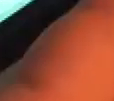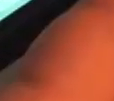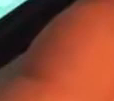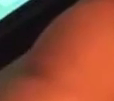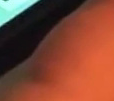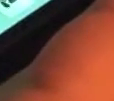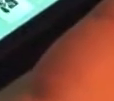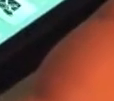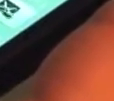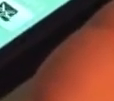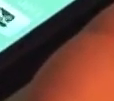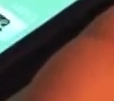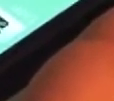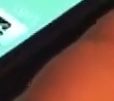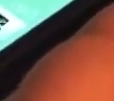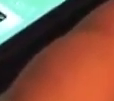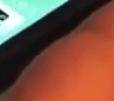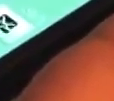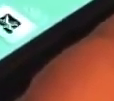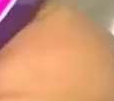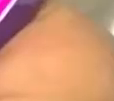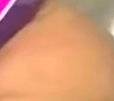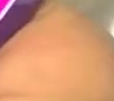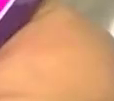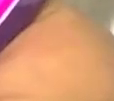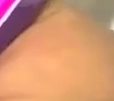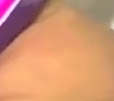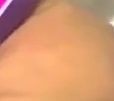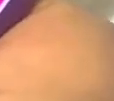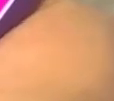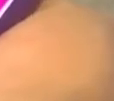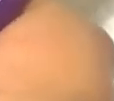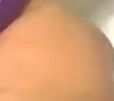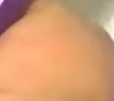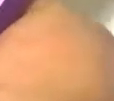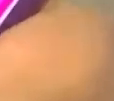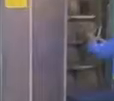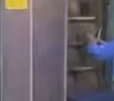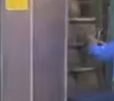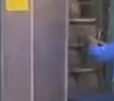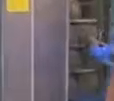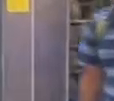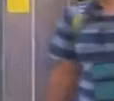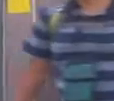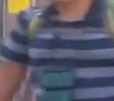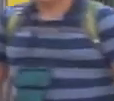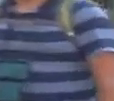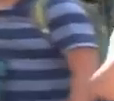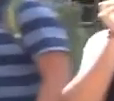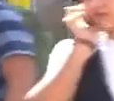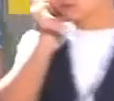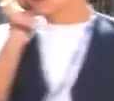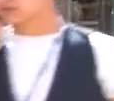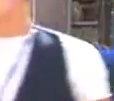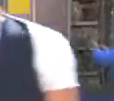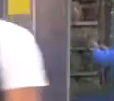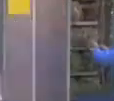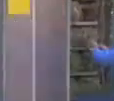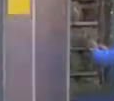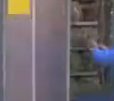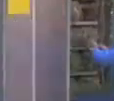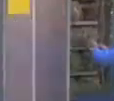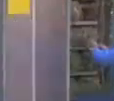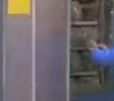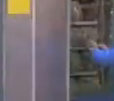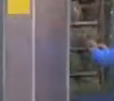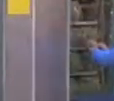teléfono. No ocurre así con los consumidores de internet móvil, quienes tienen servicio pospago. Estos usuarios pueden consumir ilimitadamente los